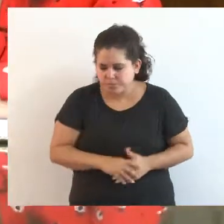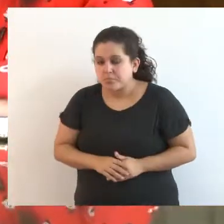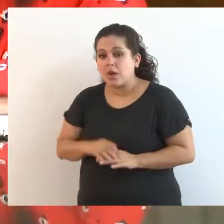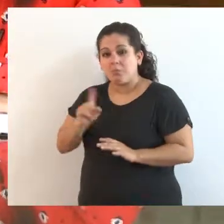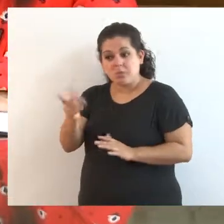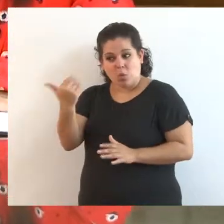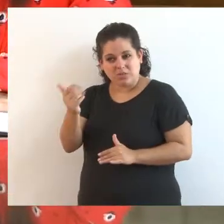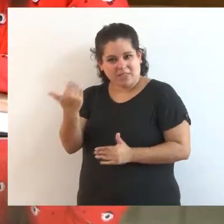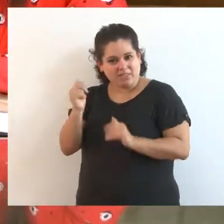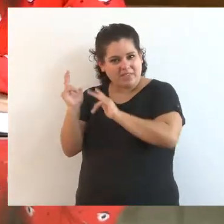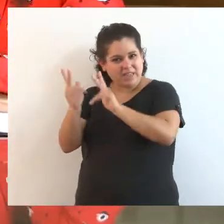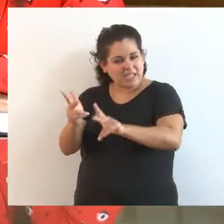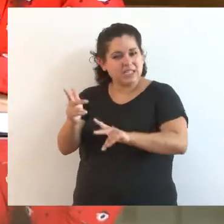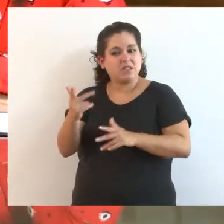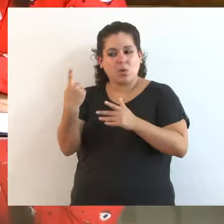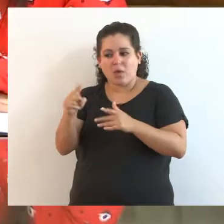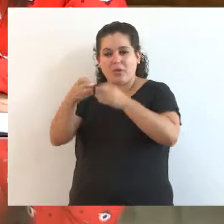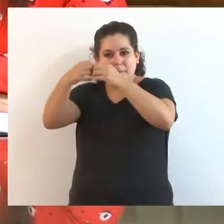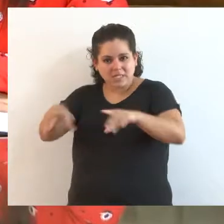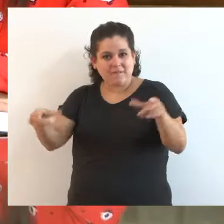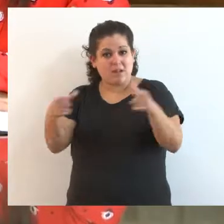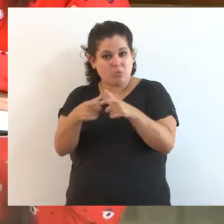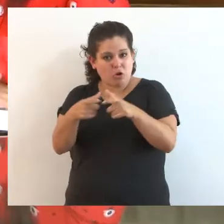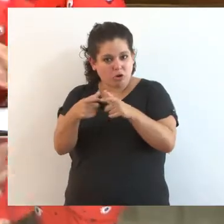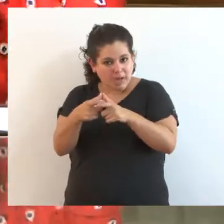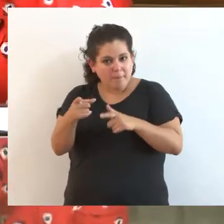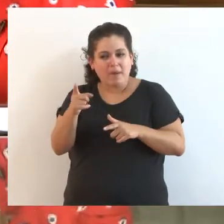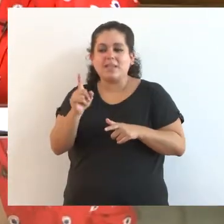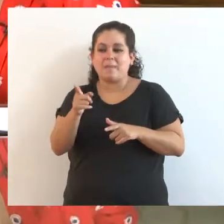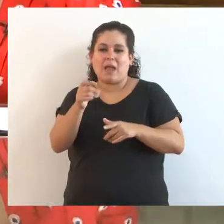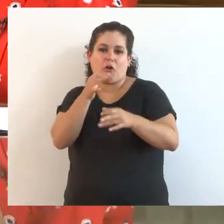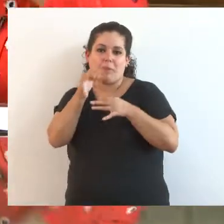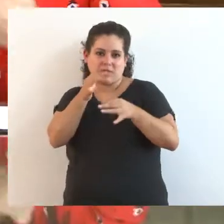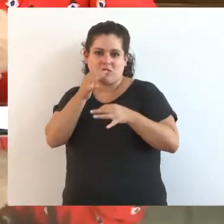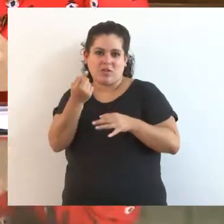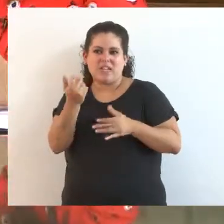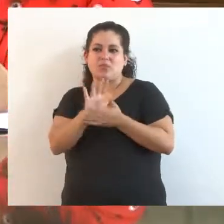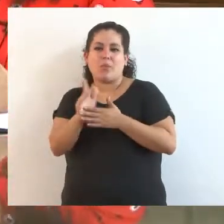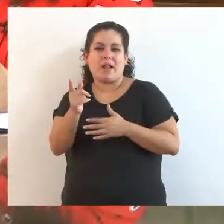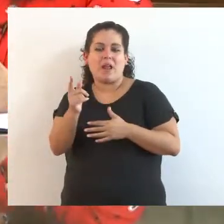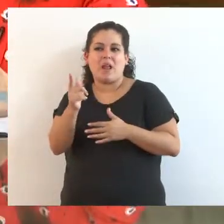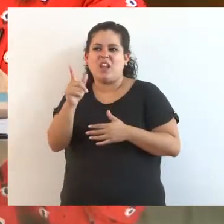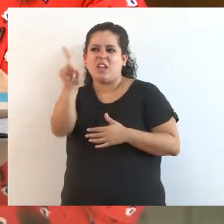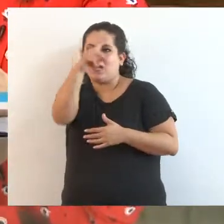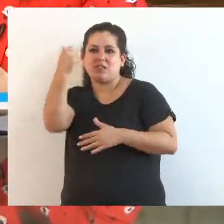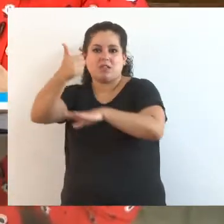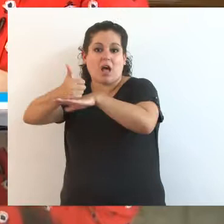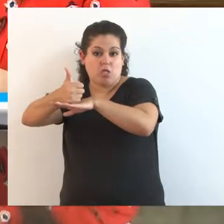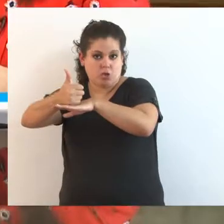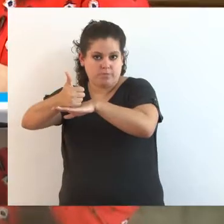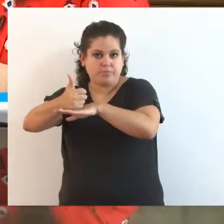Perfecto. Mira, Rosario, tal cual vos lo dijiste cuando presentaste el programa, y un poquito la charla que se dio a propósito del rol del Estado.